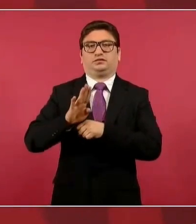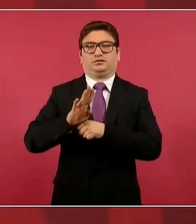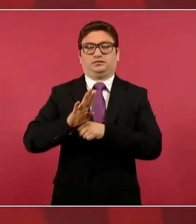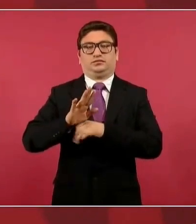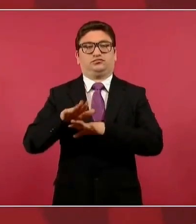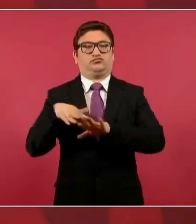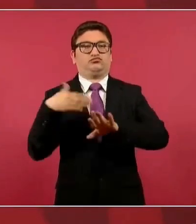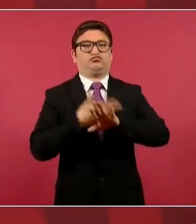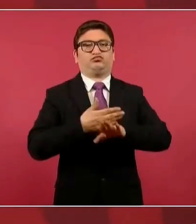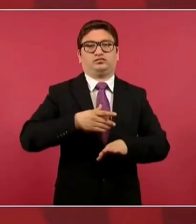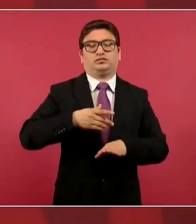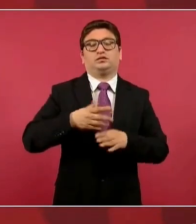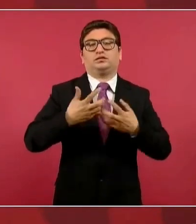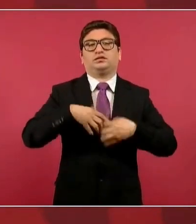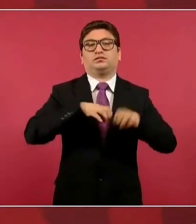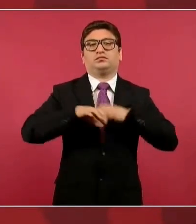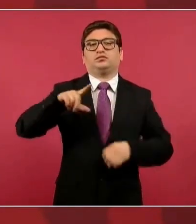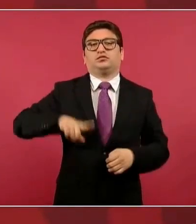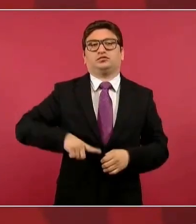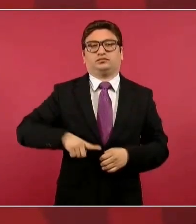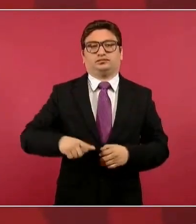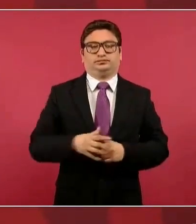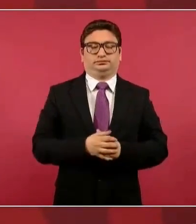empresas públicas,